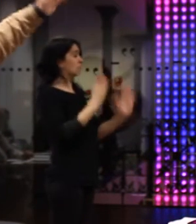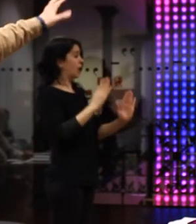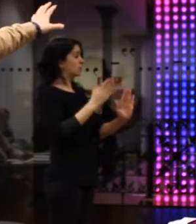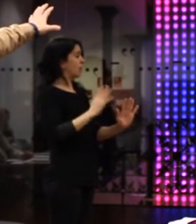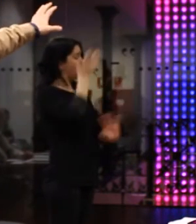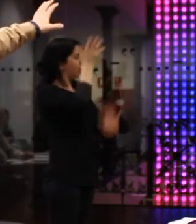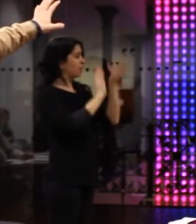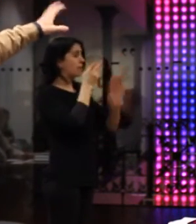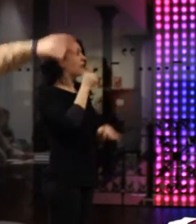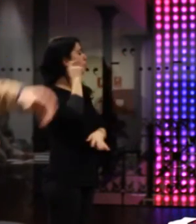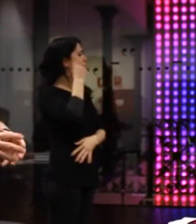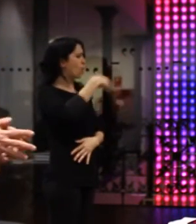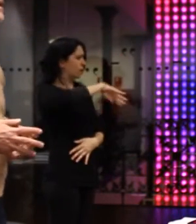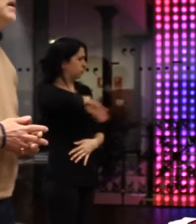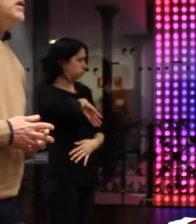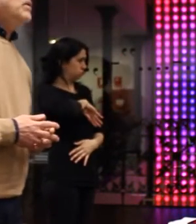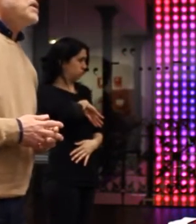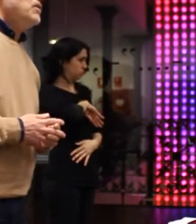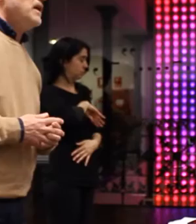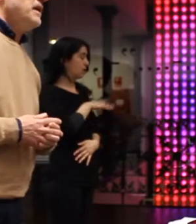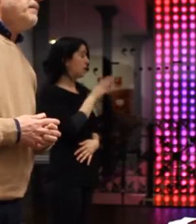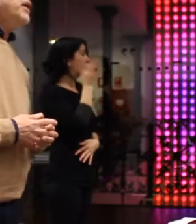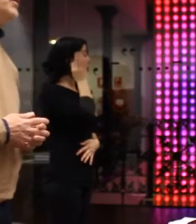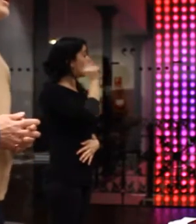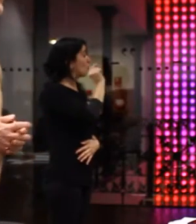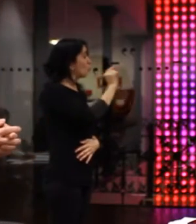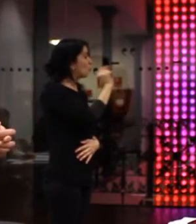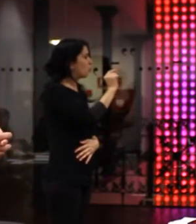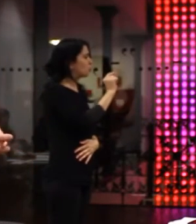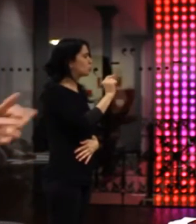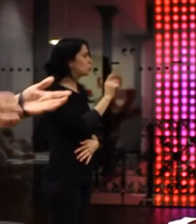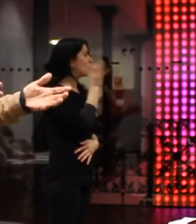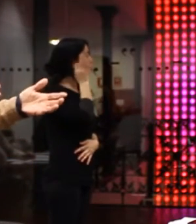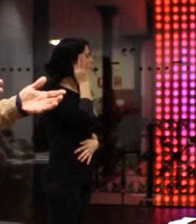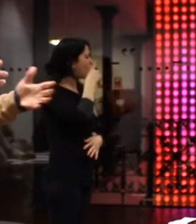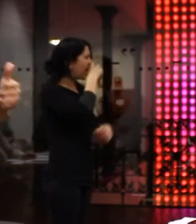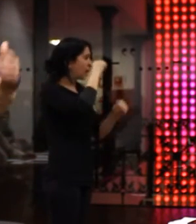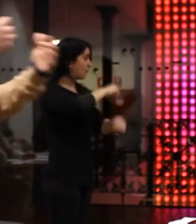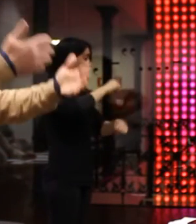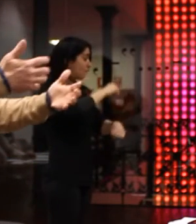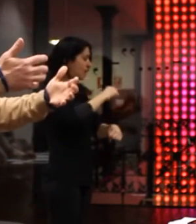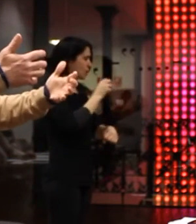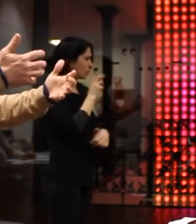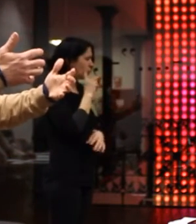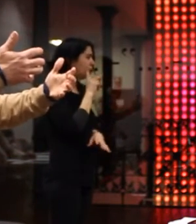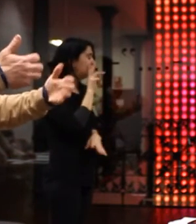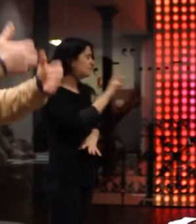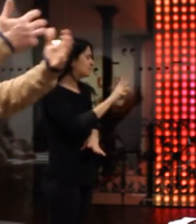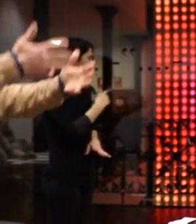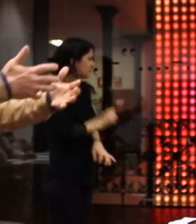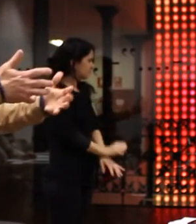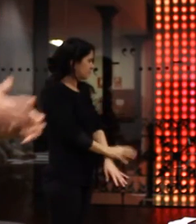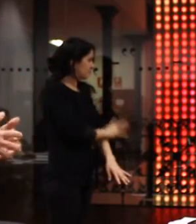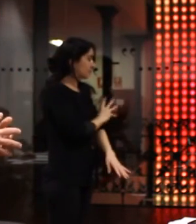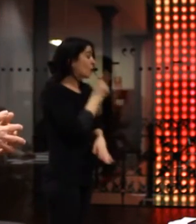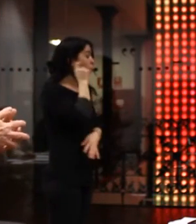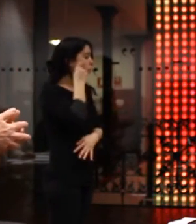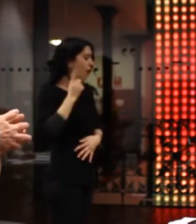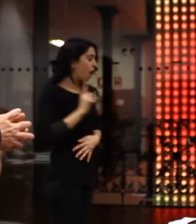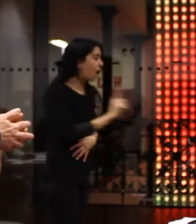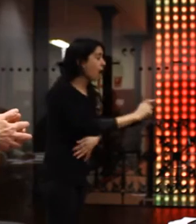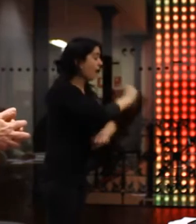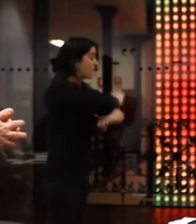hay unas escenas escalofriantes, una señora mayor que murió el otro día en el balcón, consiguió llegar al balcón, pero murió en el